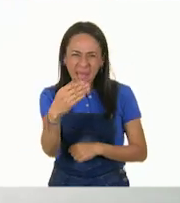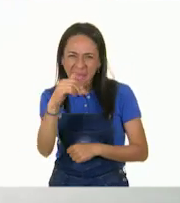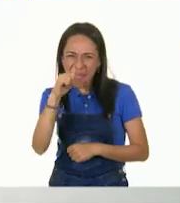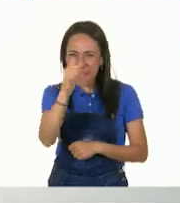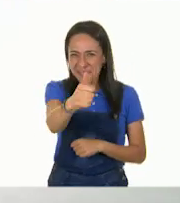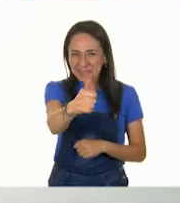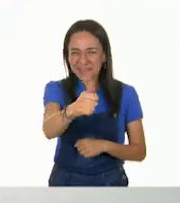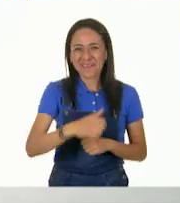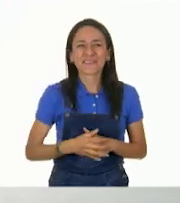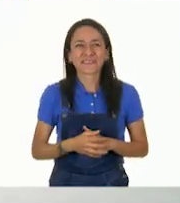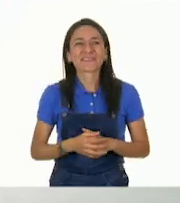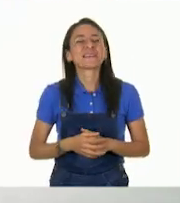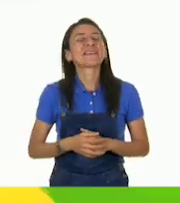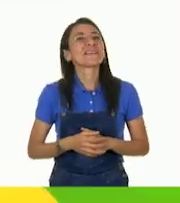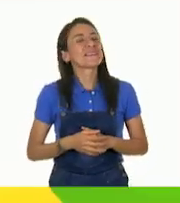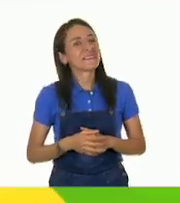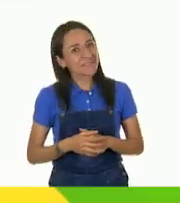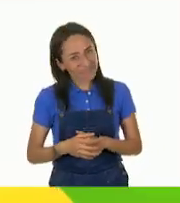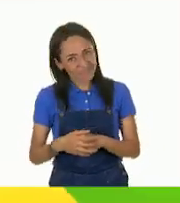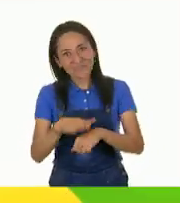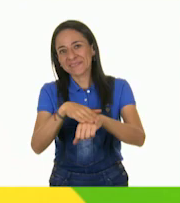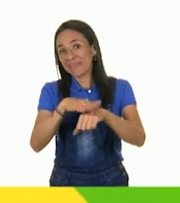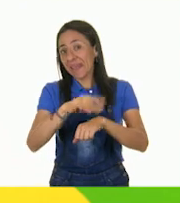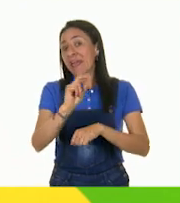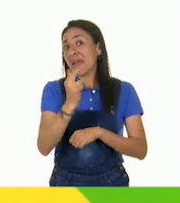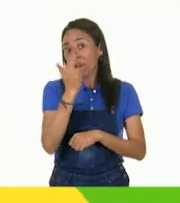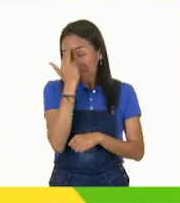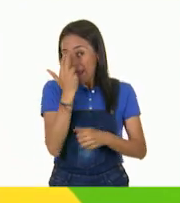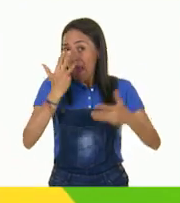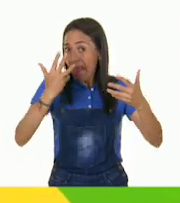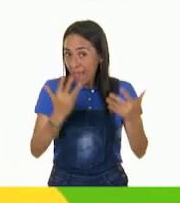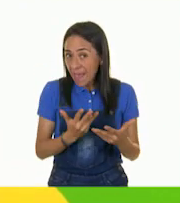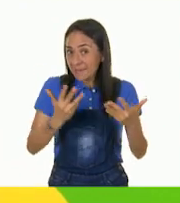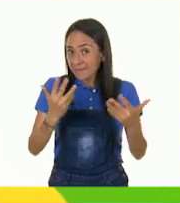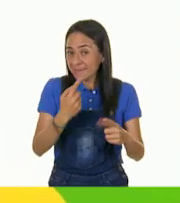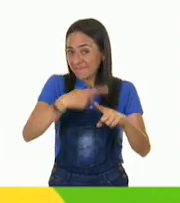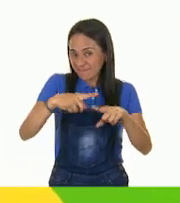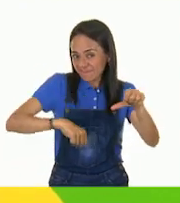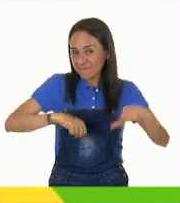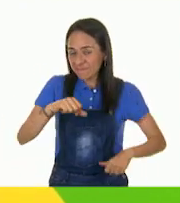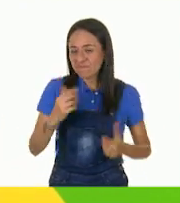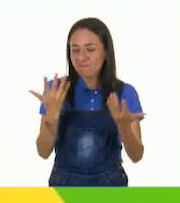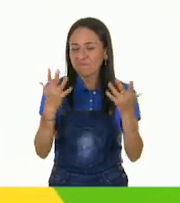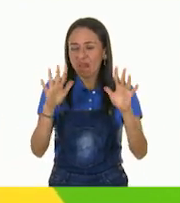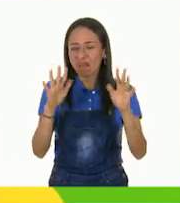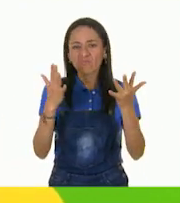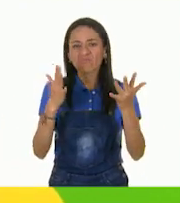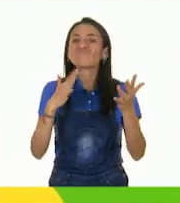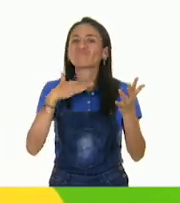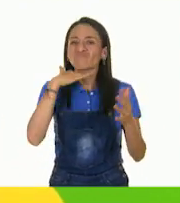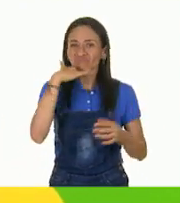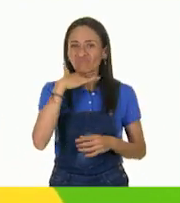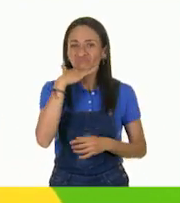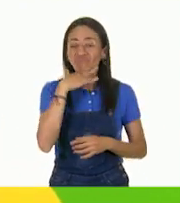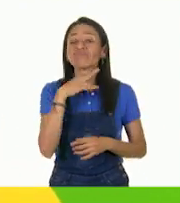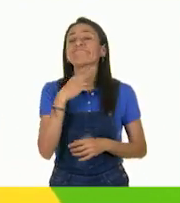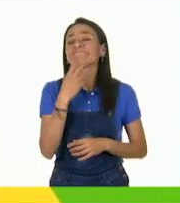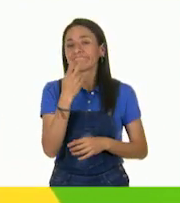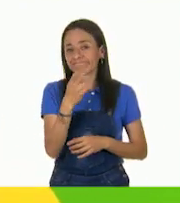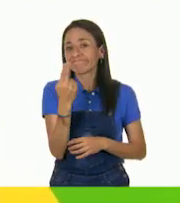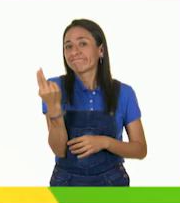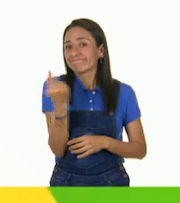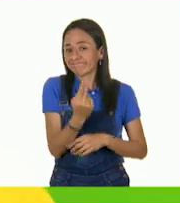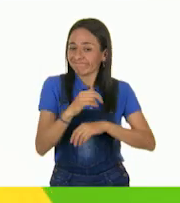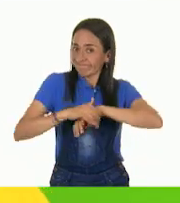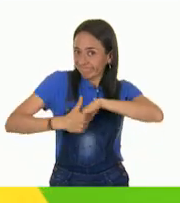y recuerda que después de estas actividades las manos se ensuciaron así que es importante ir a lavarlo y